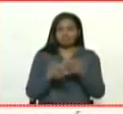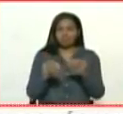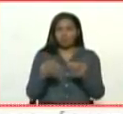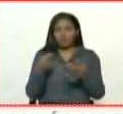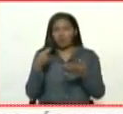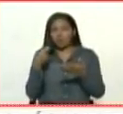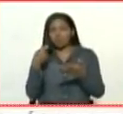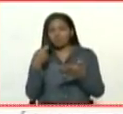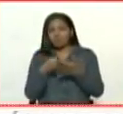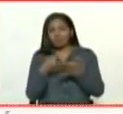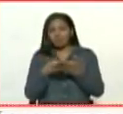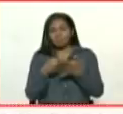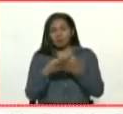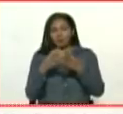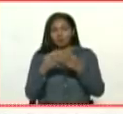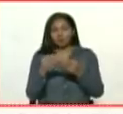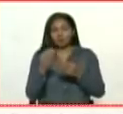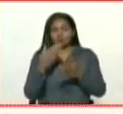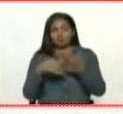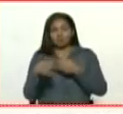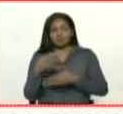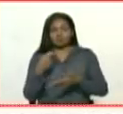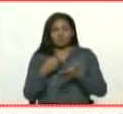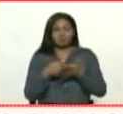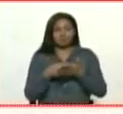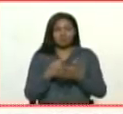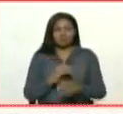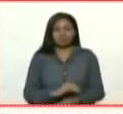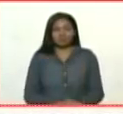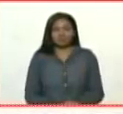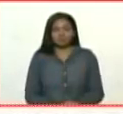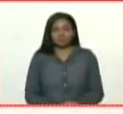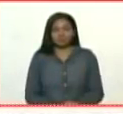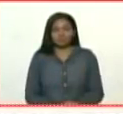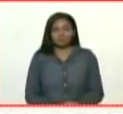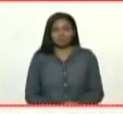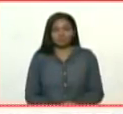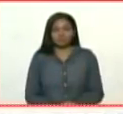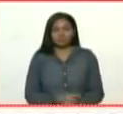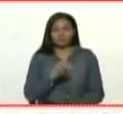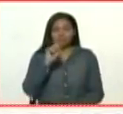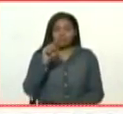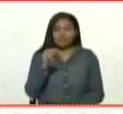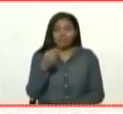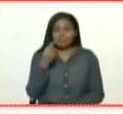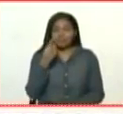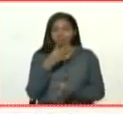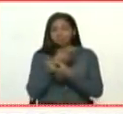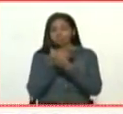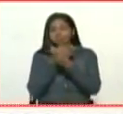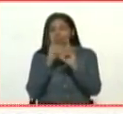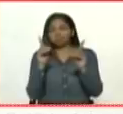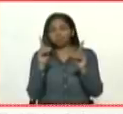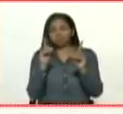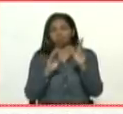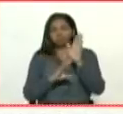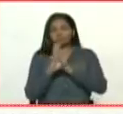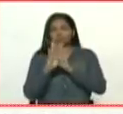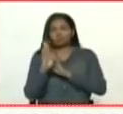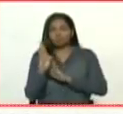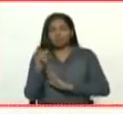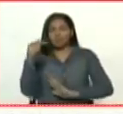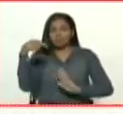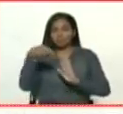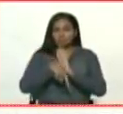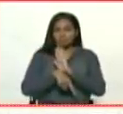pagos y todos los servicios financieros, y la democratización acelerada y